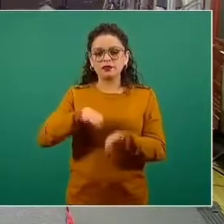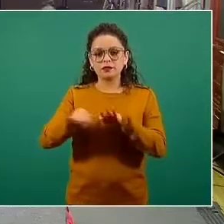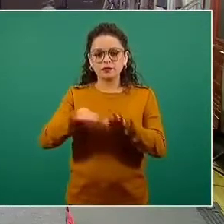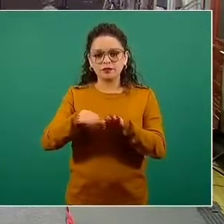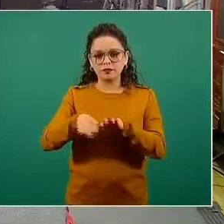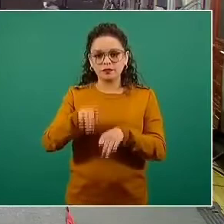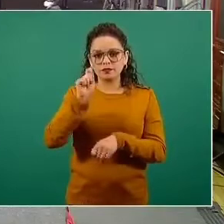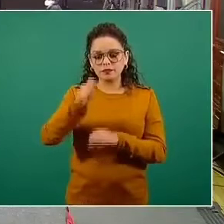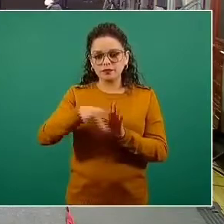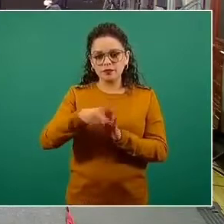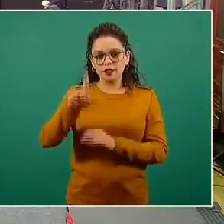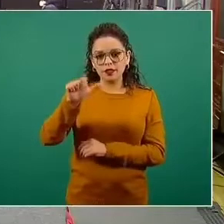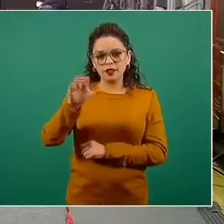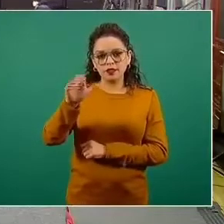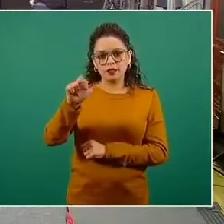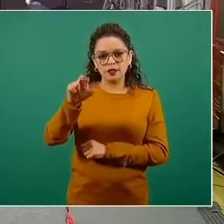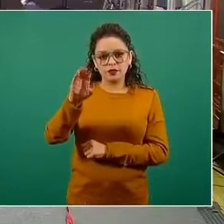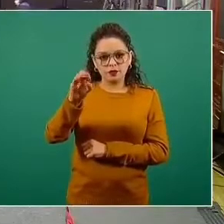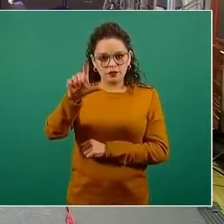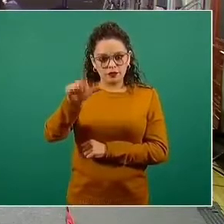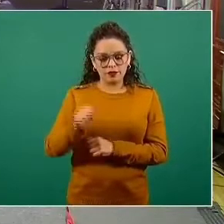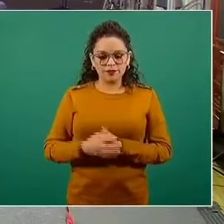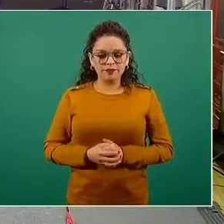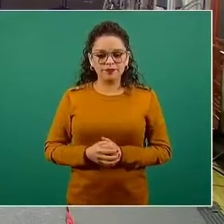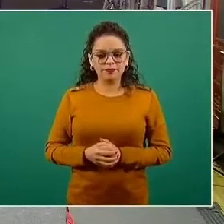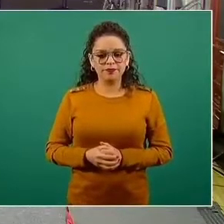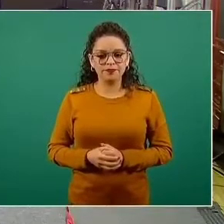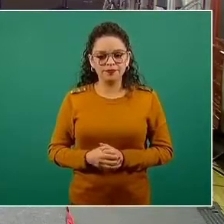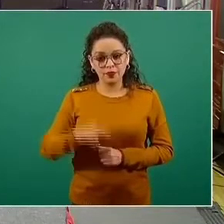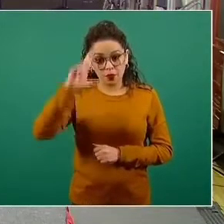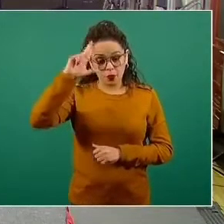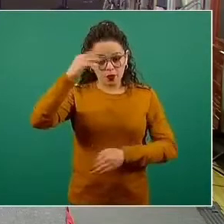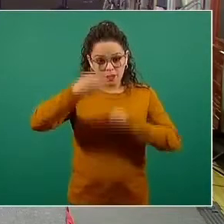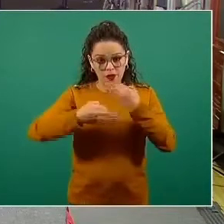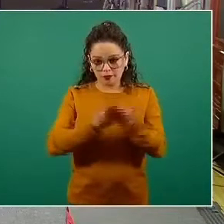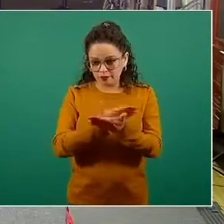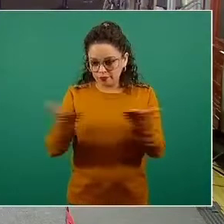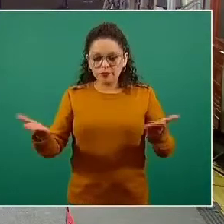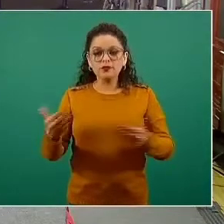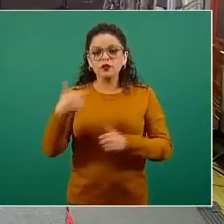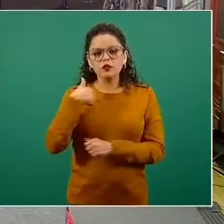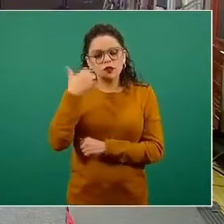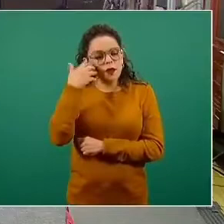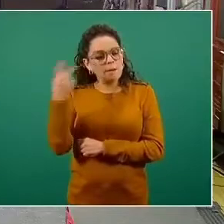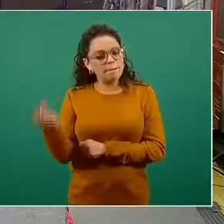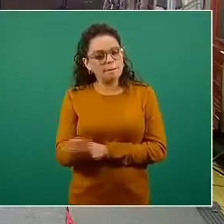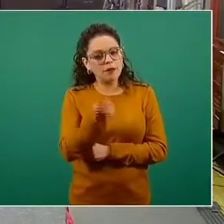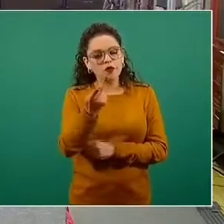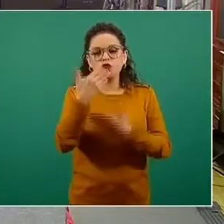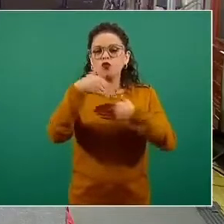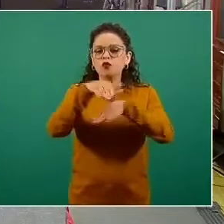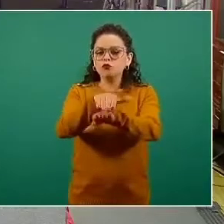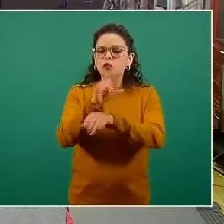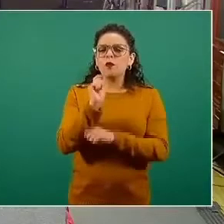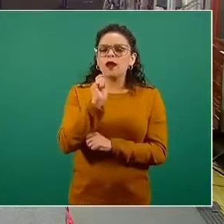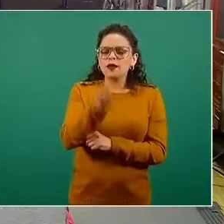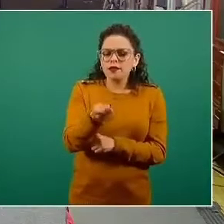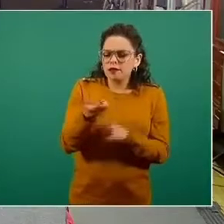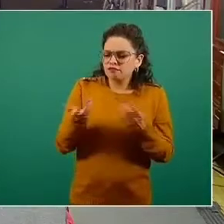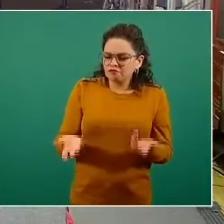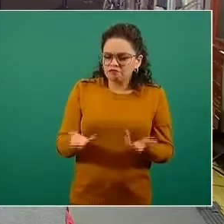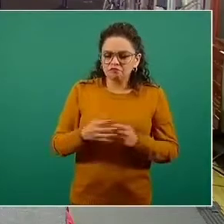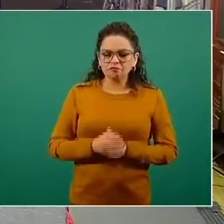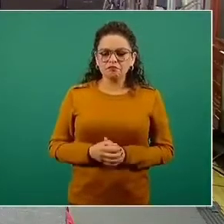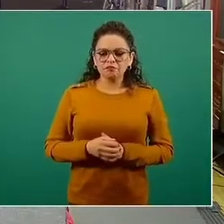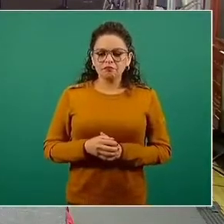Nuri Fernández de La Caracola y es una pregunta que tiene que ver con la situación